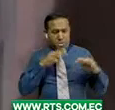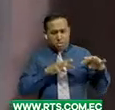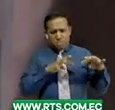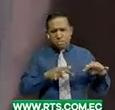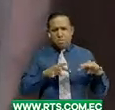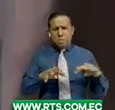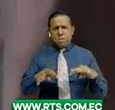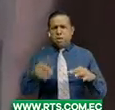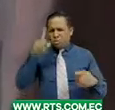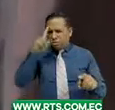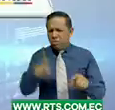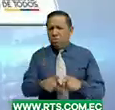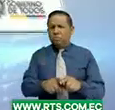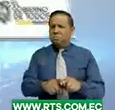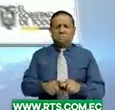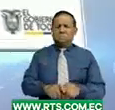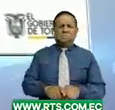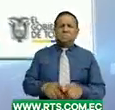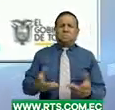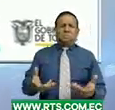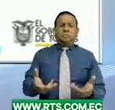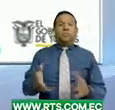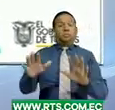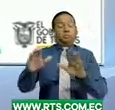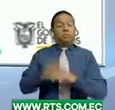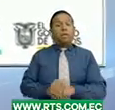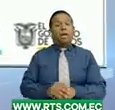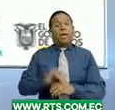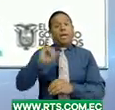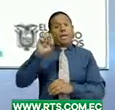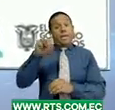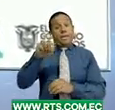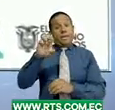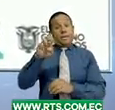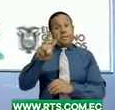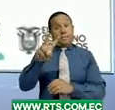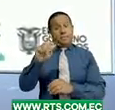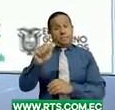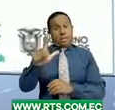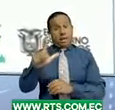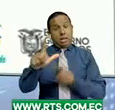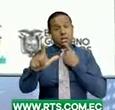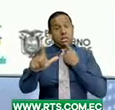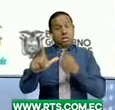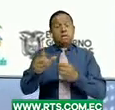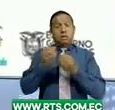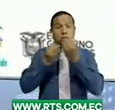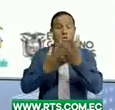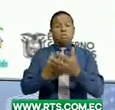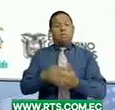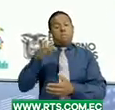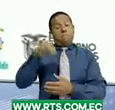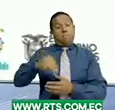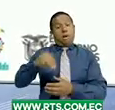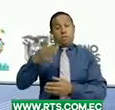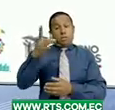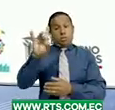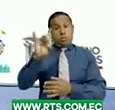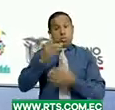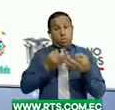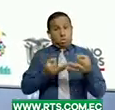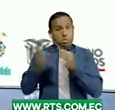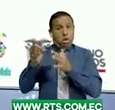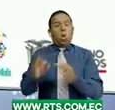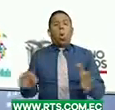las pruebas Ser Bachiller. El Instituto Nacional de Evaluación Educativa informa que este martes 18 de febrero se llevará a cabo